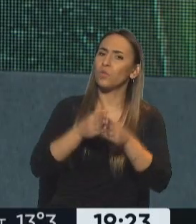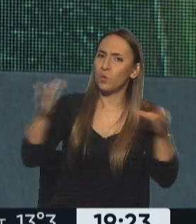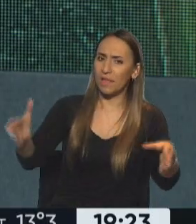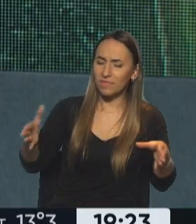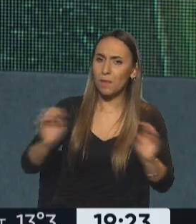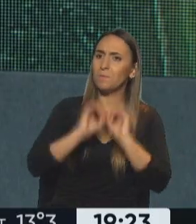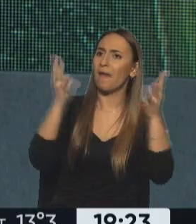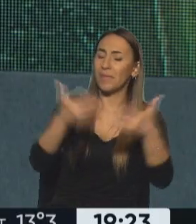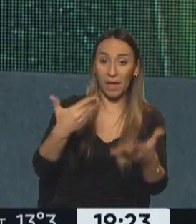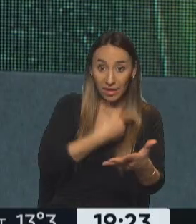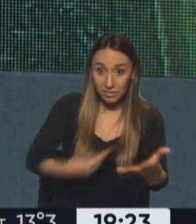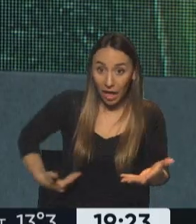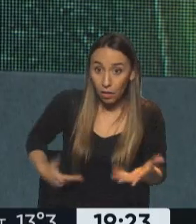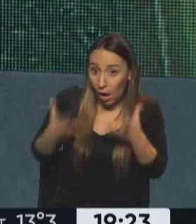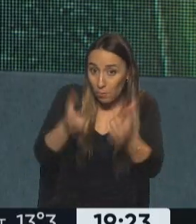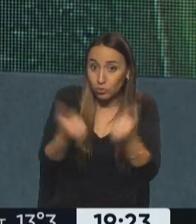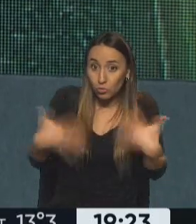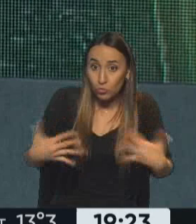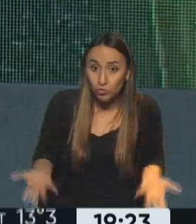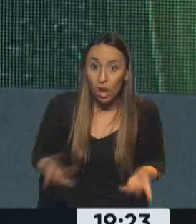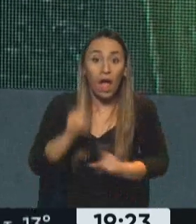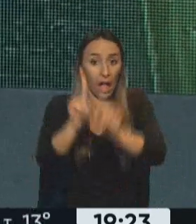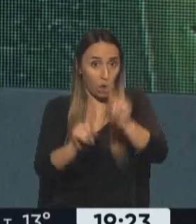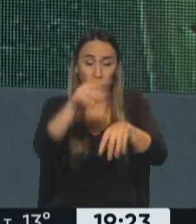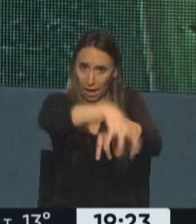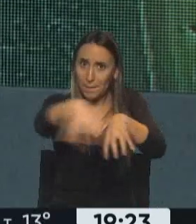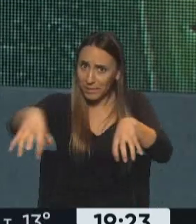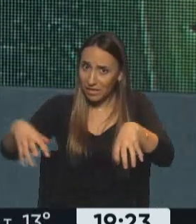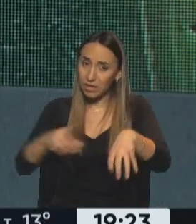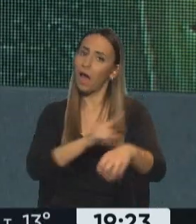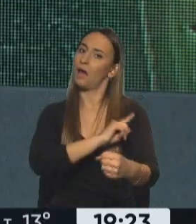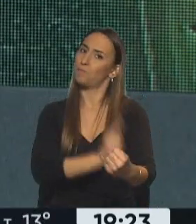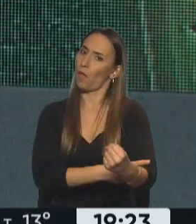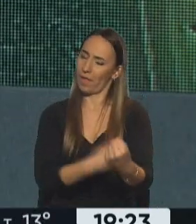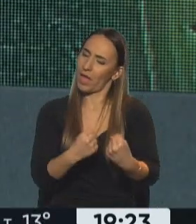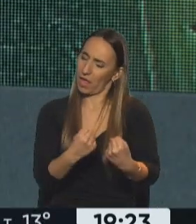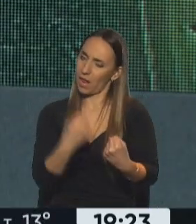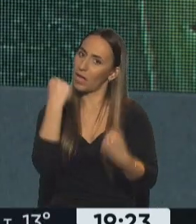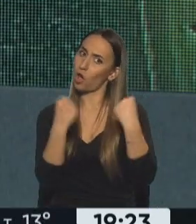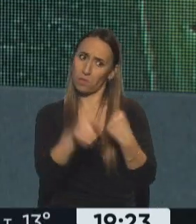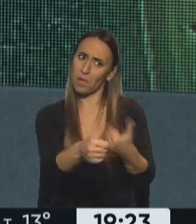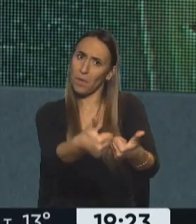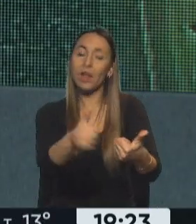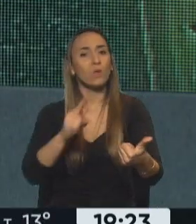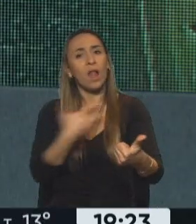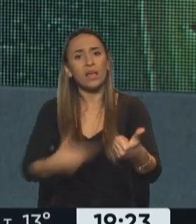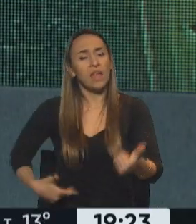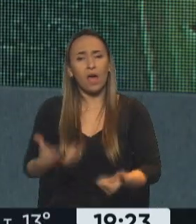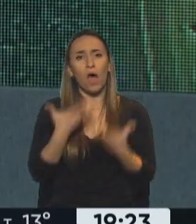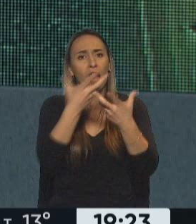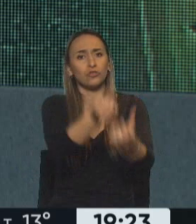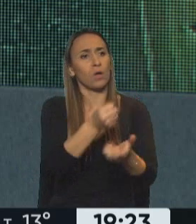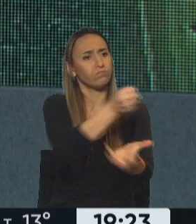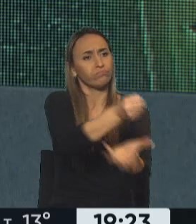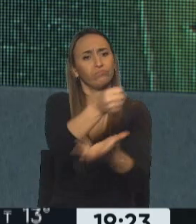presente, pagando salario incluso a grandes empresas que sin duda tenían espaldas para poder abarcar esos salarios. Pero créditos, en